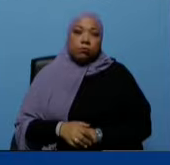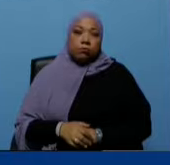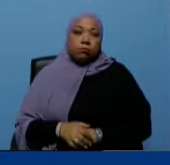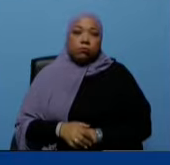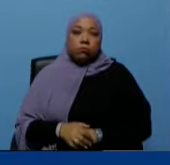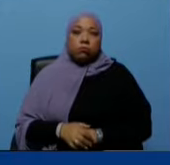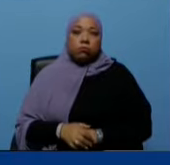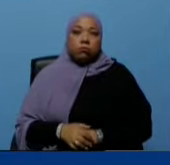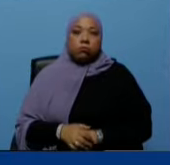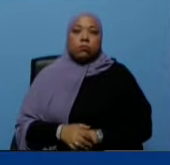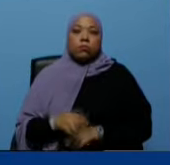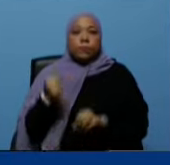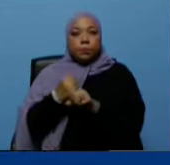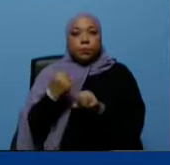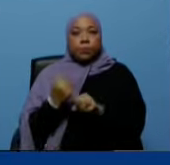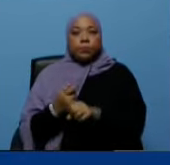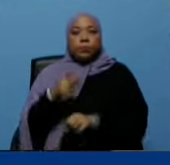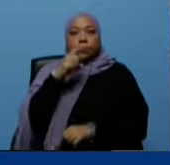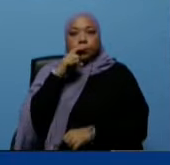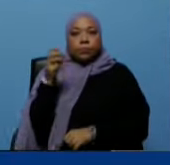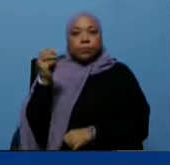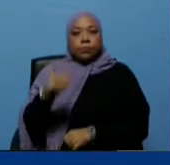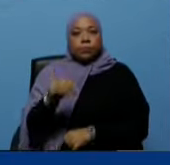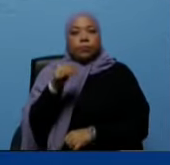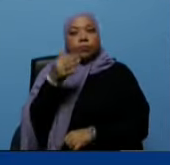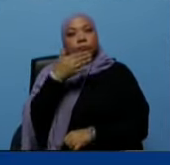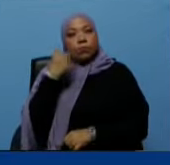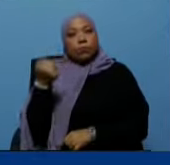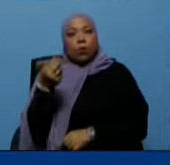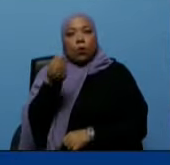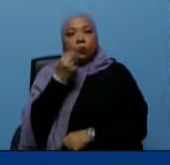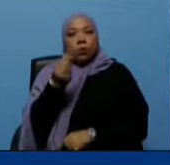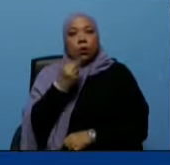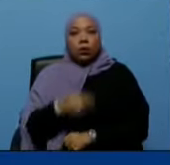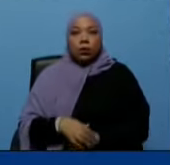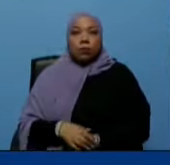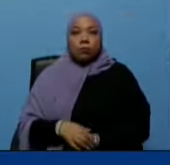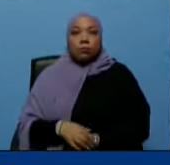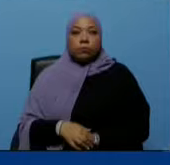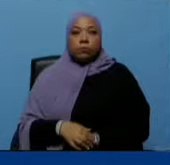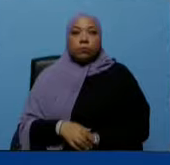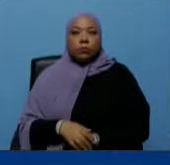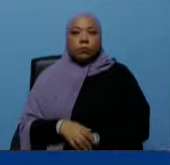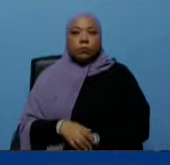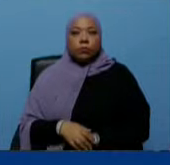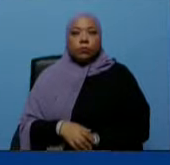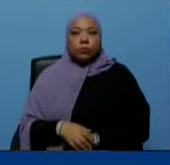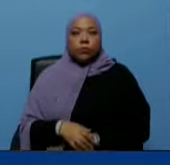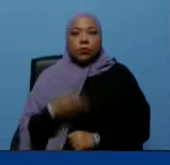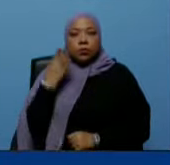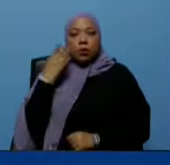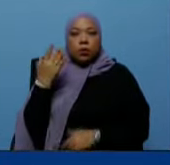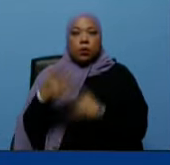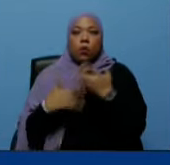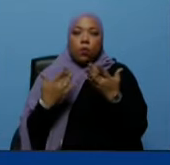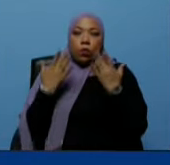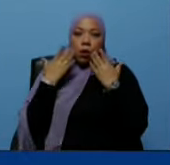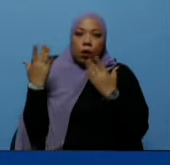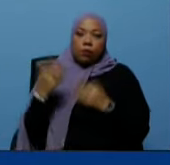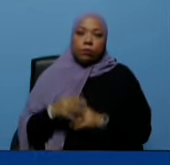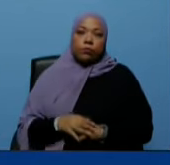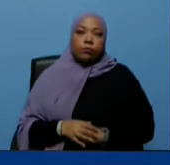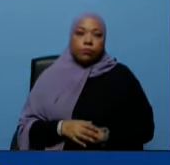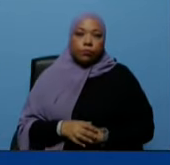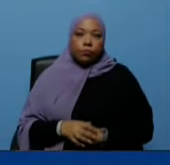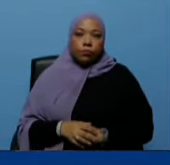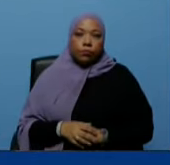poder pues masticar y deglutir mejor sus alimentos. Entonces, bueno, presidente, un pase para usted.